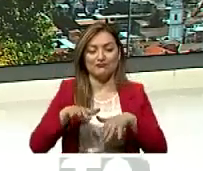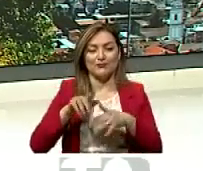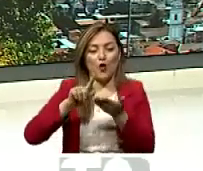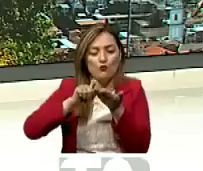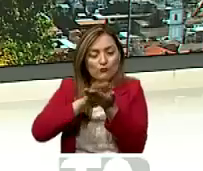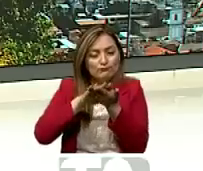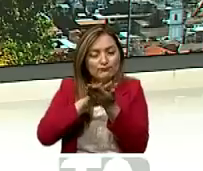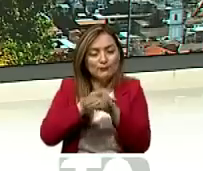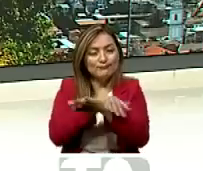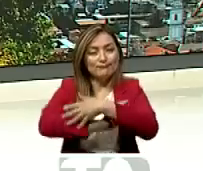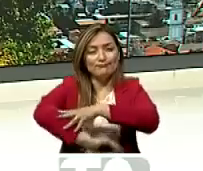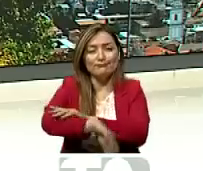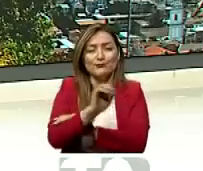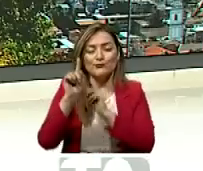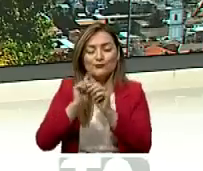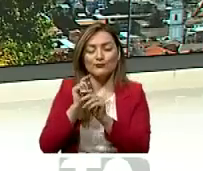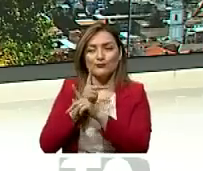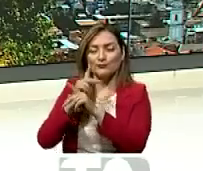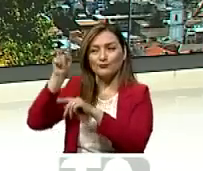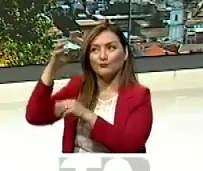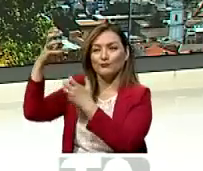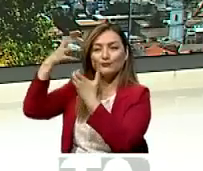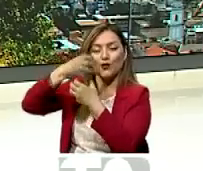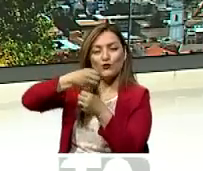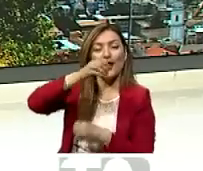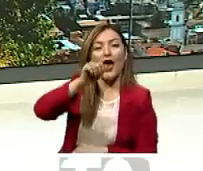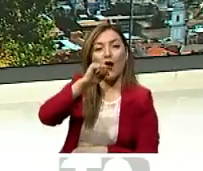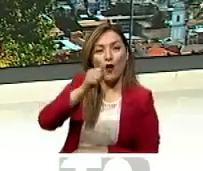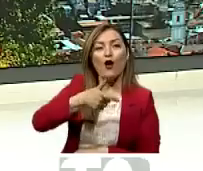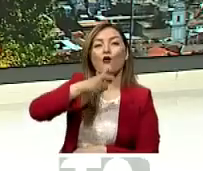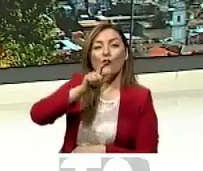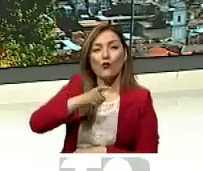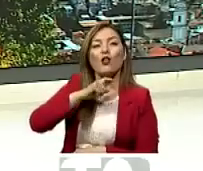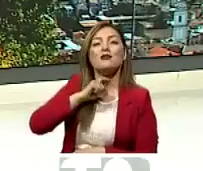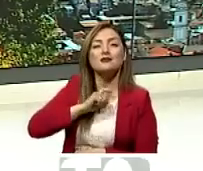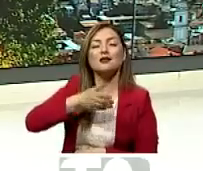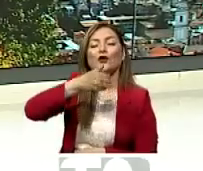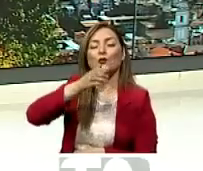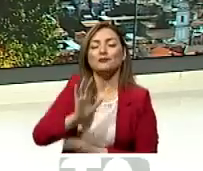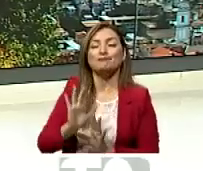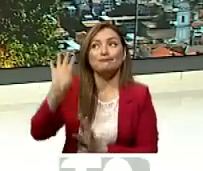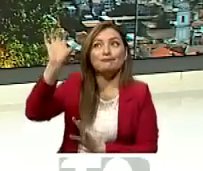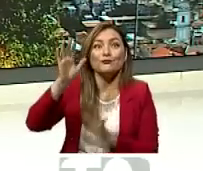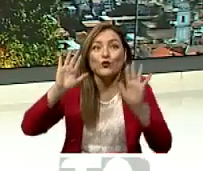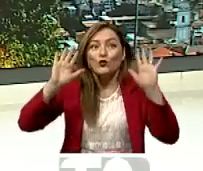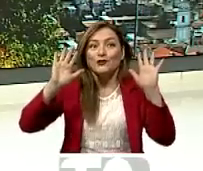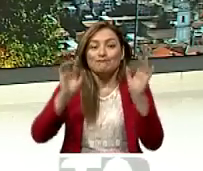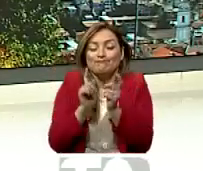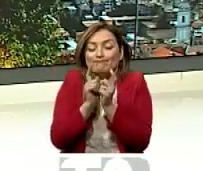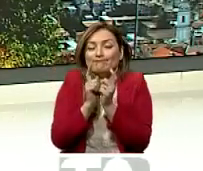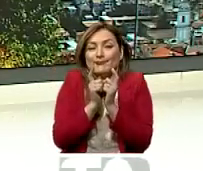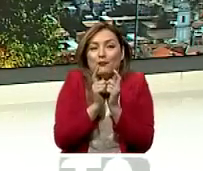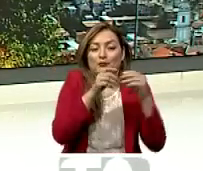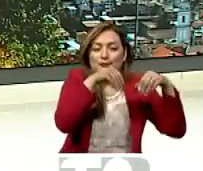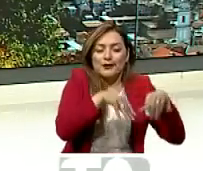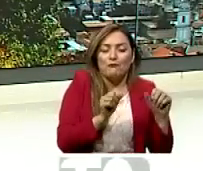solar, botellita de agua para que se hidrate, sobre todo porque no se sabe cómo va a estar el tiempo y eso que ya estamos pasando a la época seca.